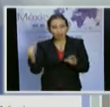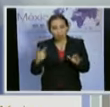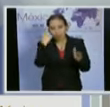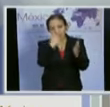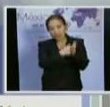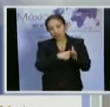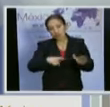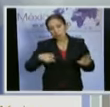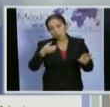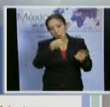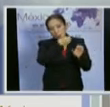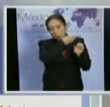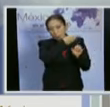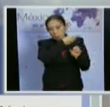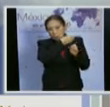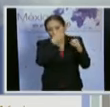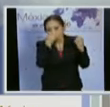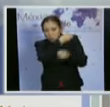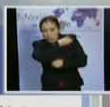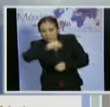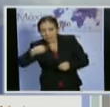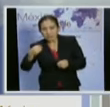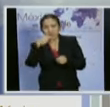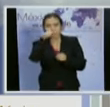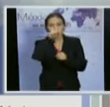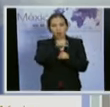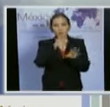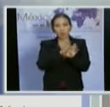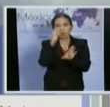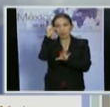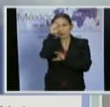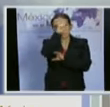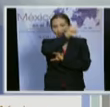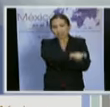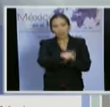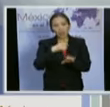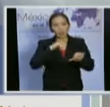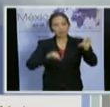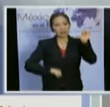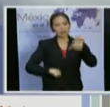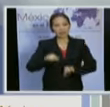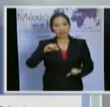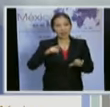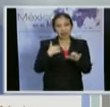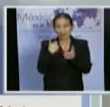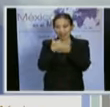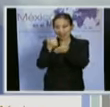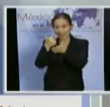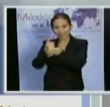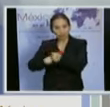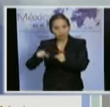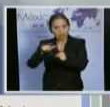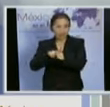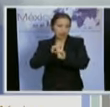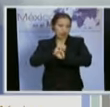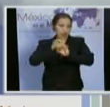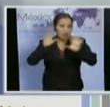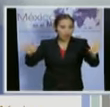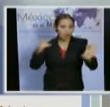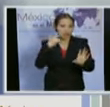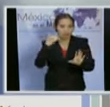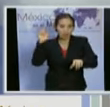institucional que hace muchísimo más complicadas las políticas sociales y por supuesto,